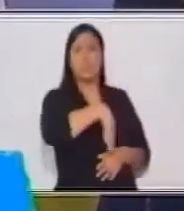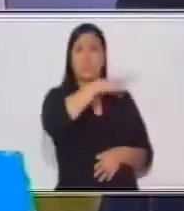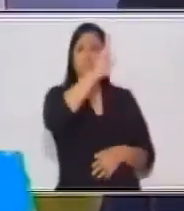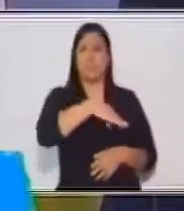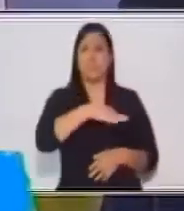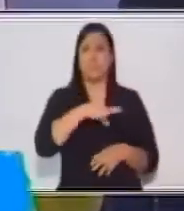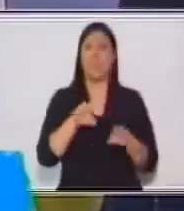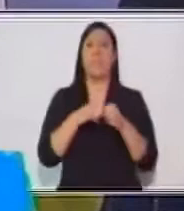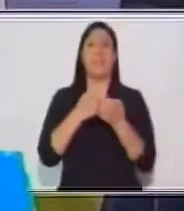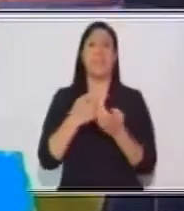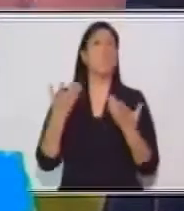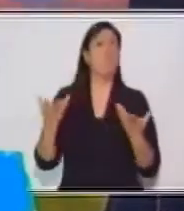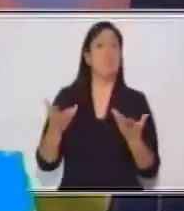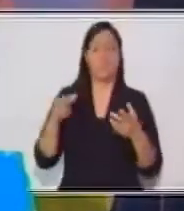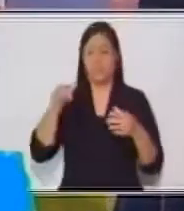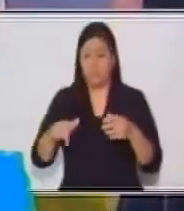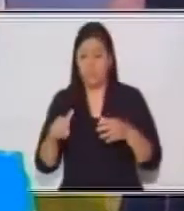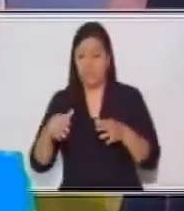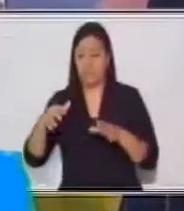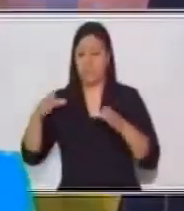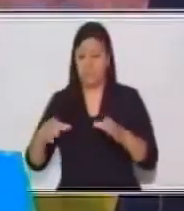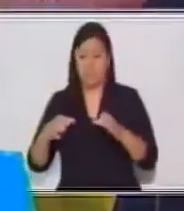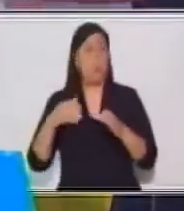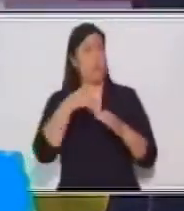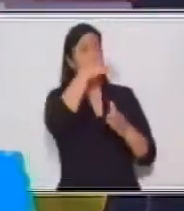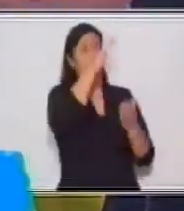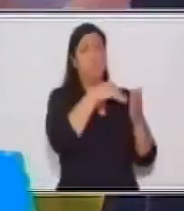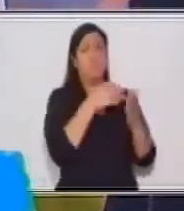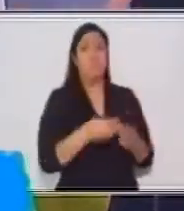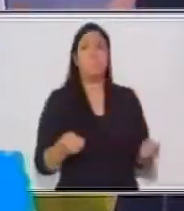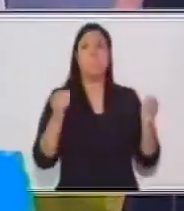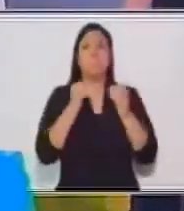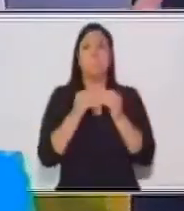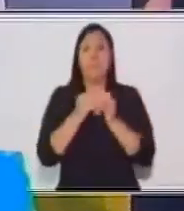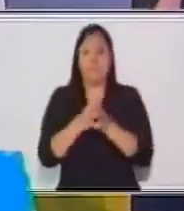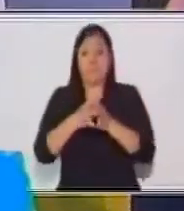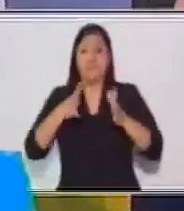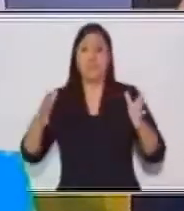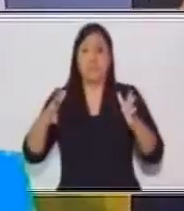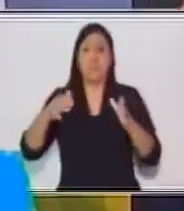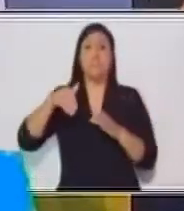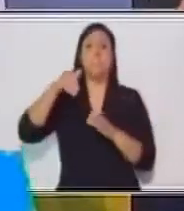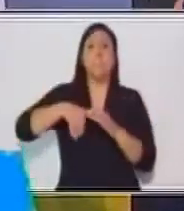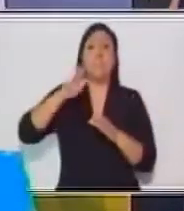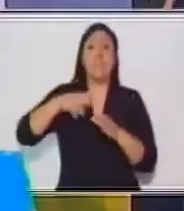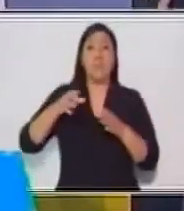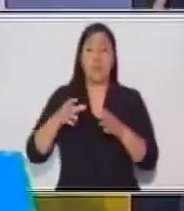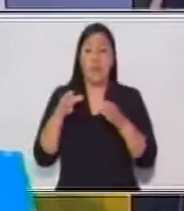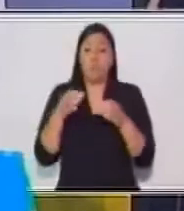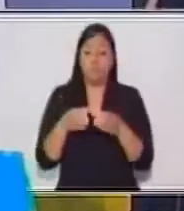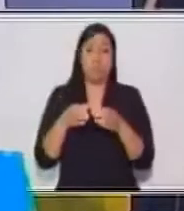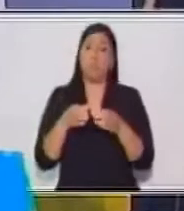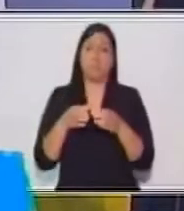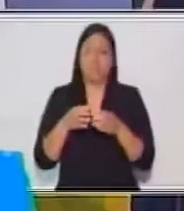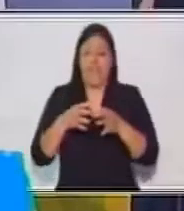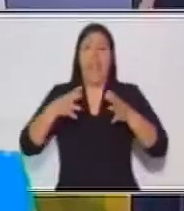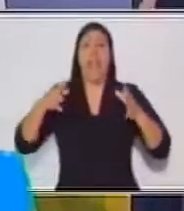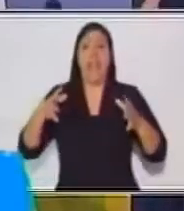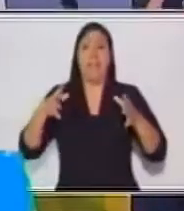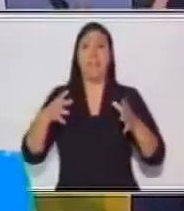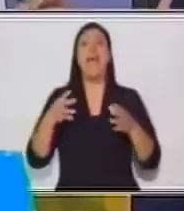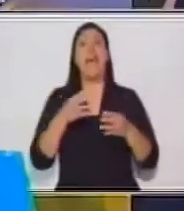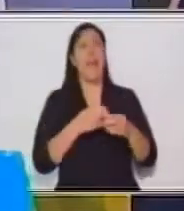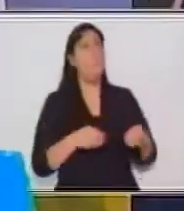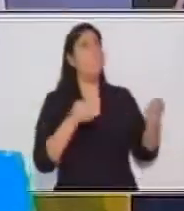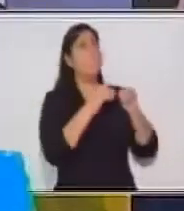cantidad de pintura, más área puedes pintar. Entonces, están relacionadas directamente. Si